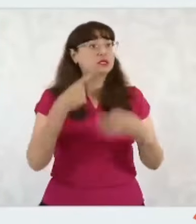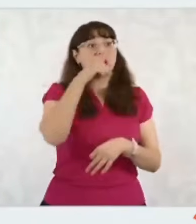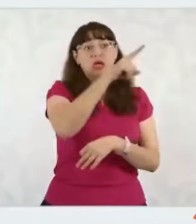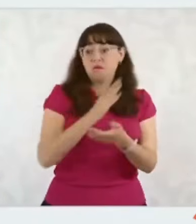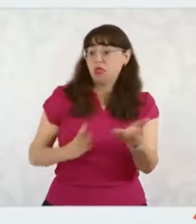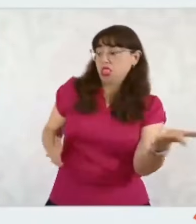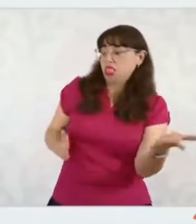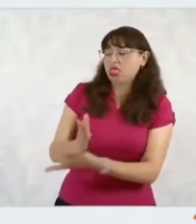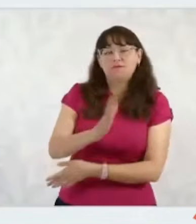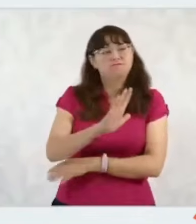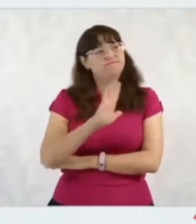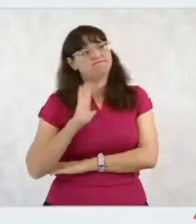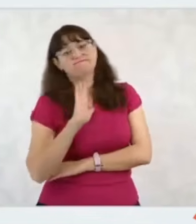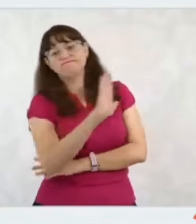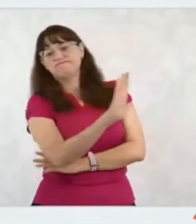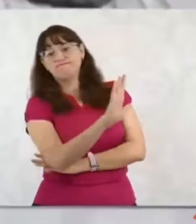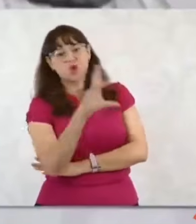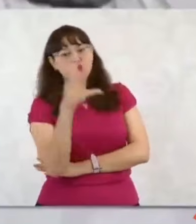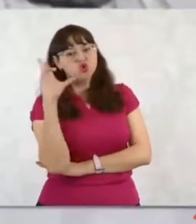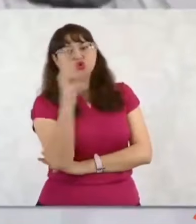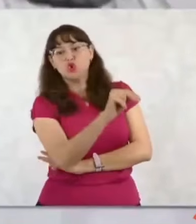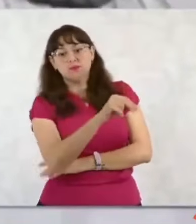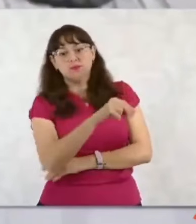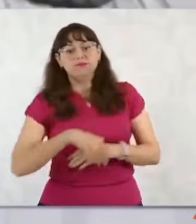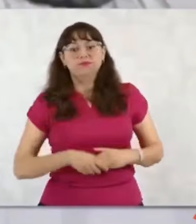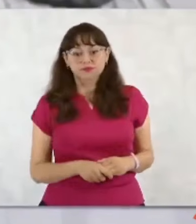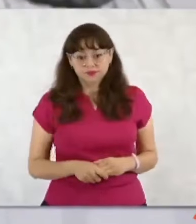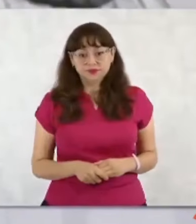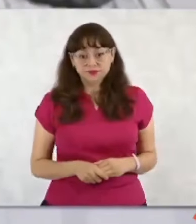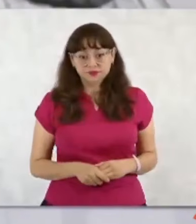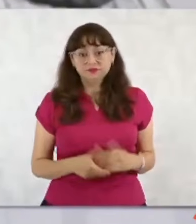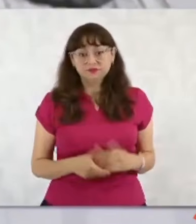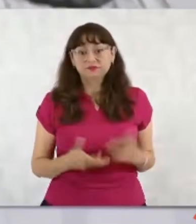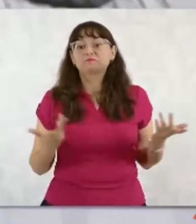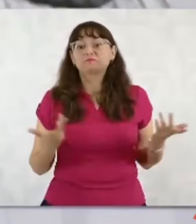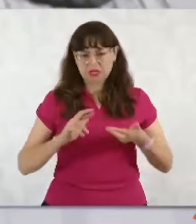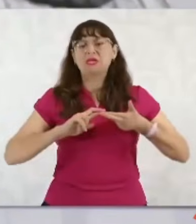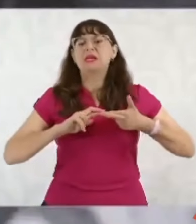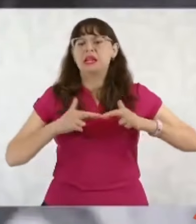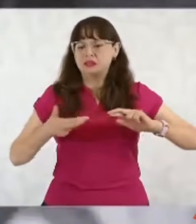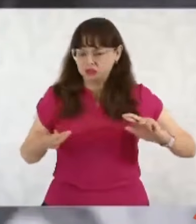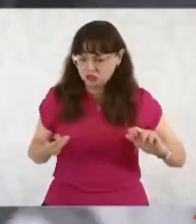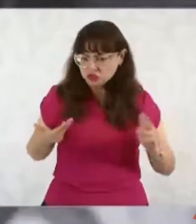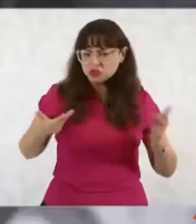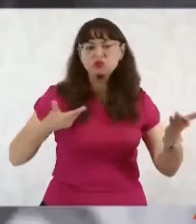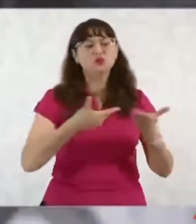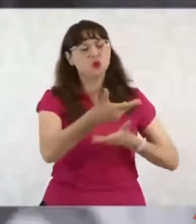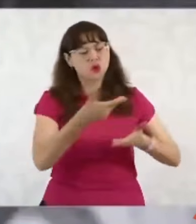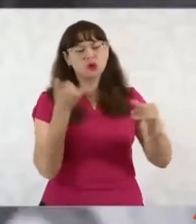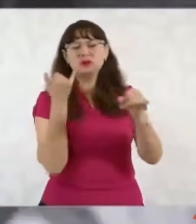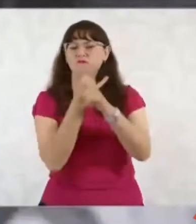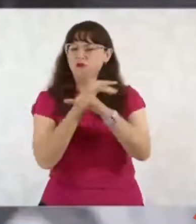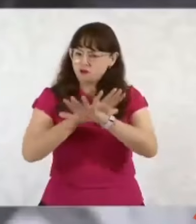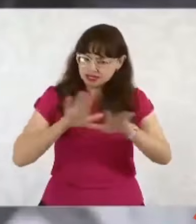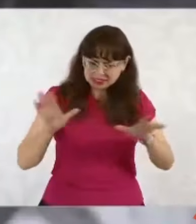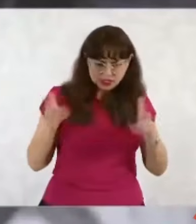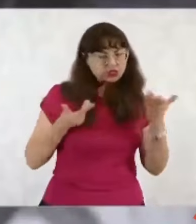ocurre en México. Hay relación con convenios de extradición, con información que nos